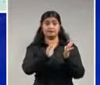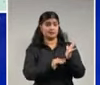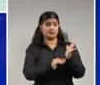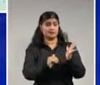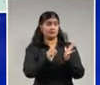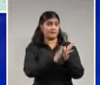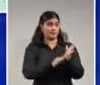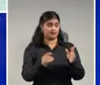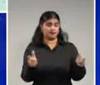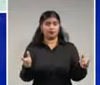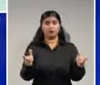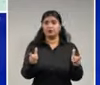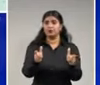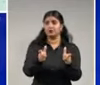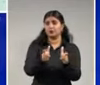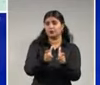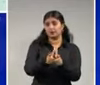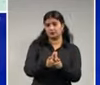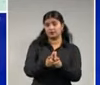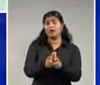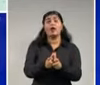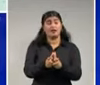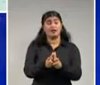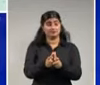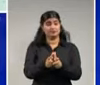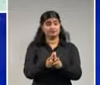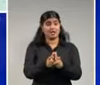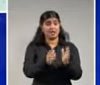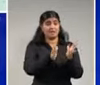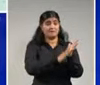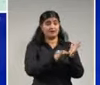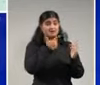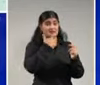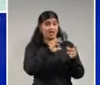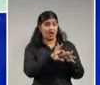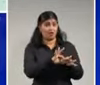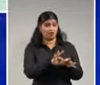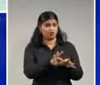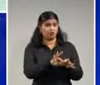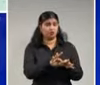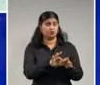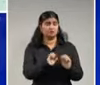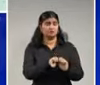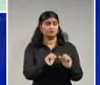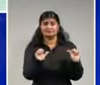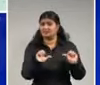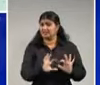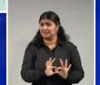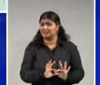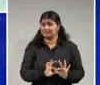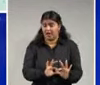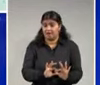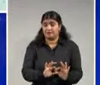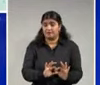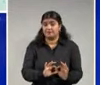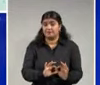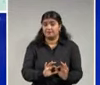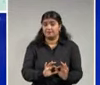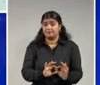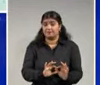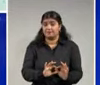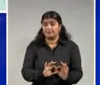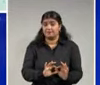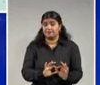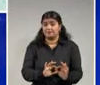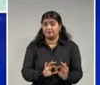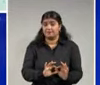del gran número de casos de agosto. Todavía el de septiembre sigue disminuyendo. Primero,